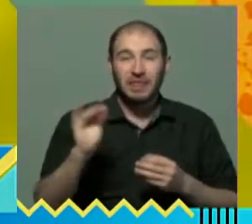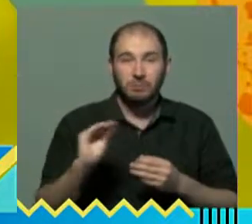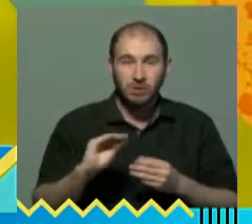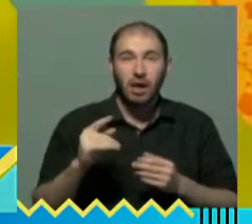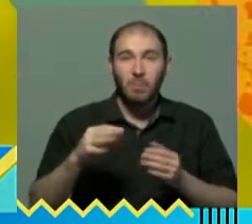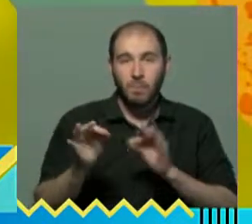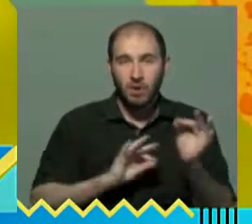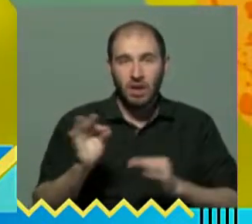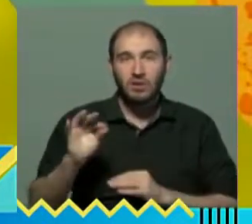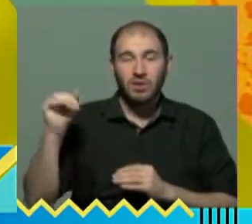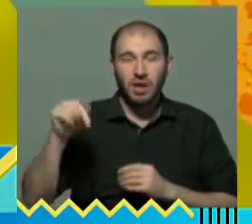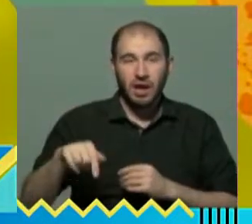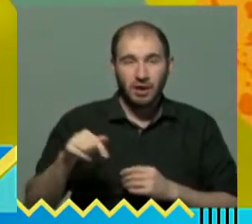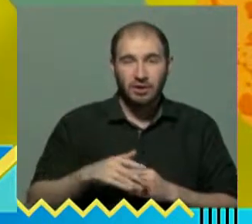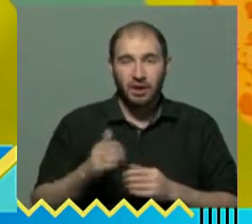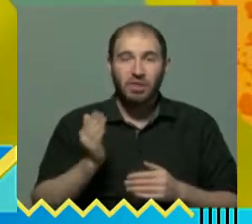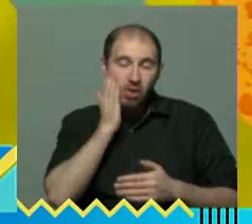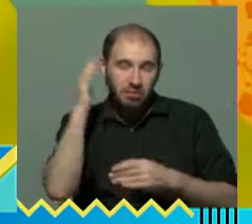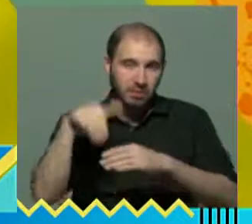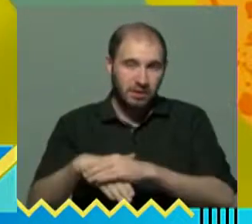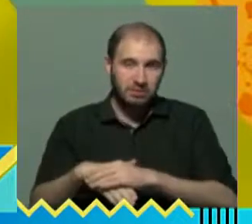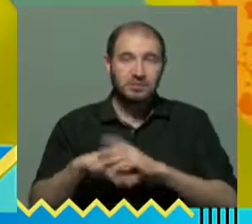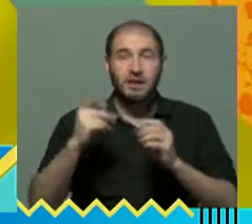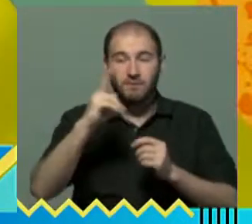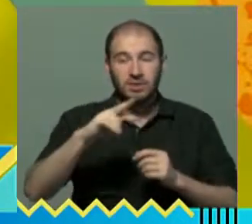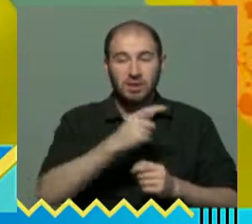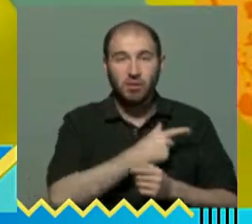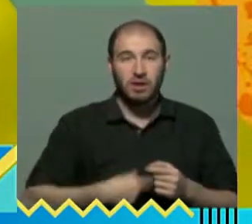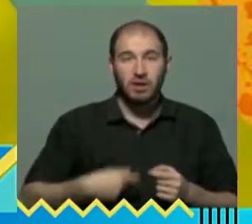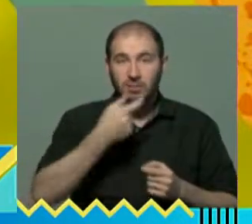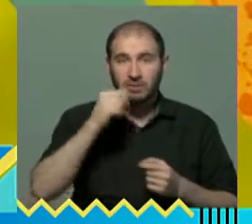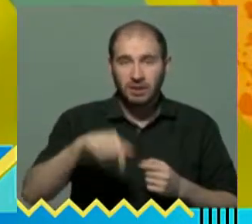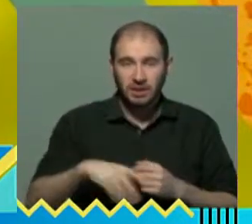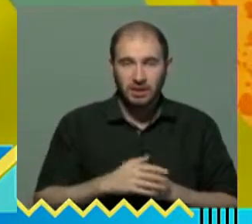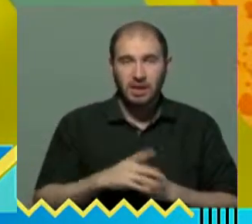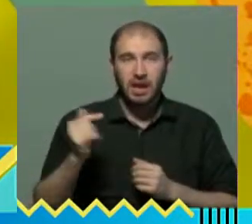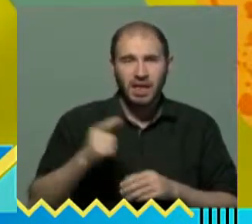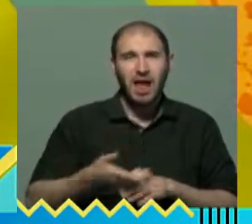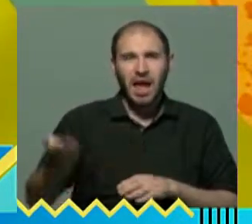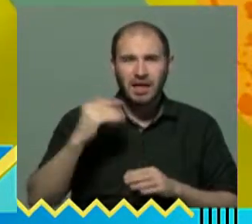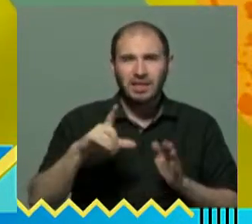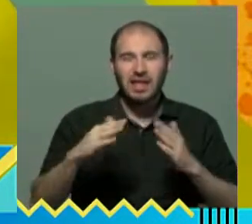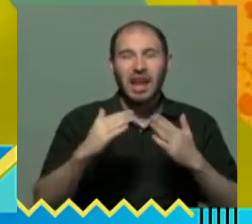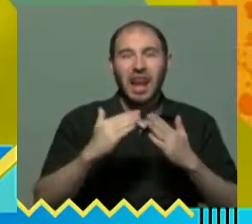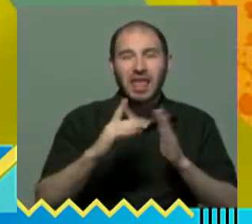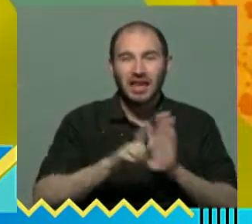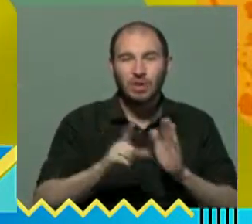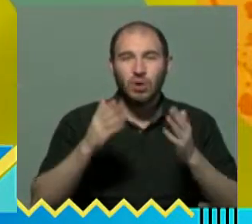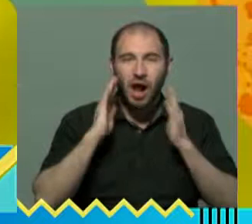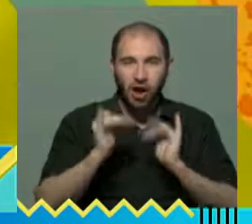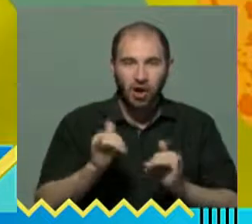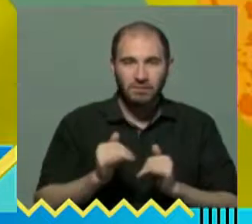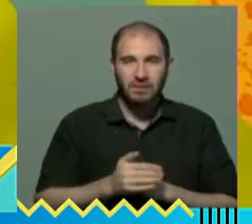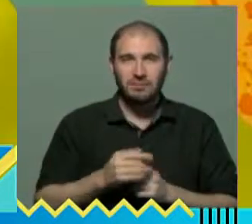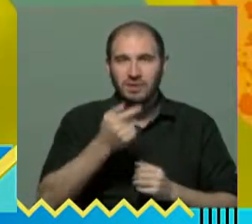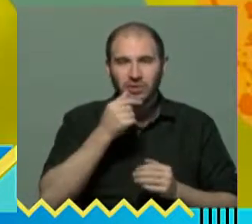ese proyecto ahora cajoneado. Incluso la vicegobernadora de la provincia estuvo realizando hace tiempo la legislatura joven, se recorrió